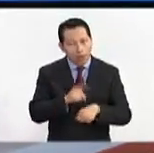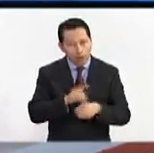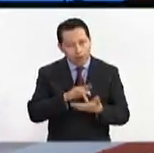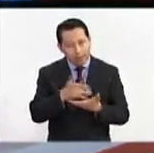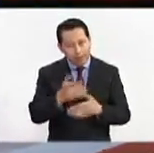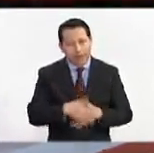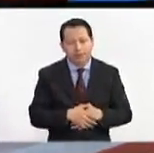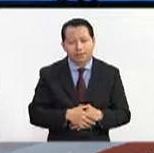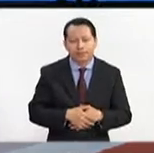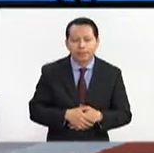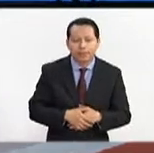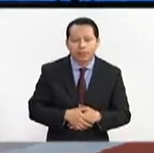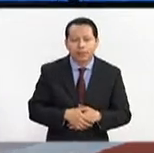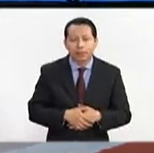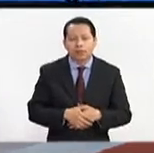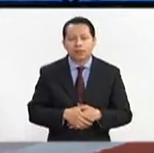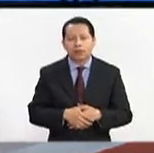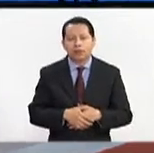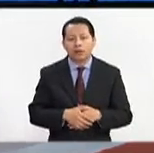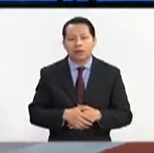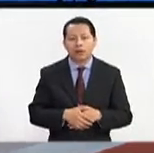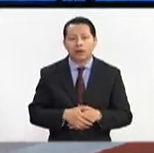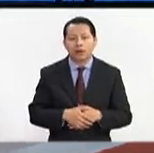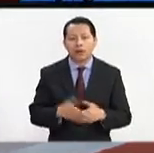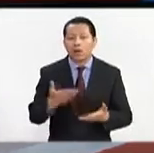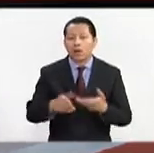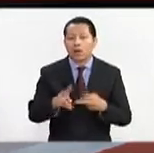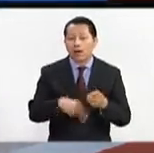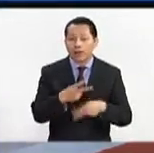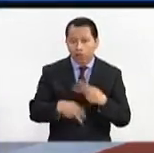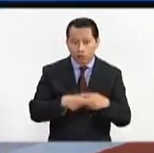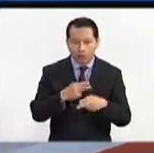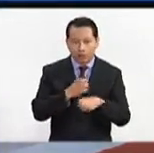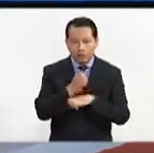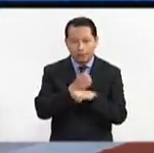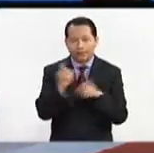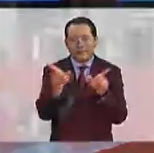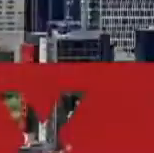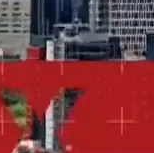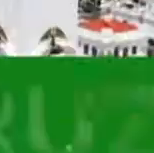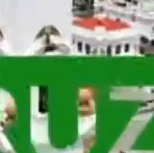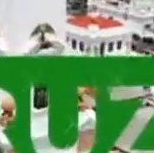gracias. Gracias. Y vamos a las breves del país.